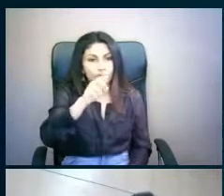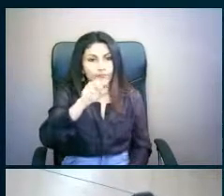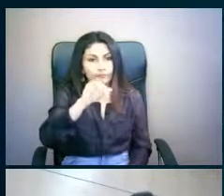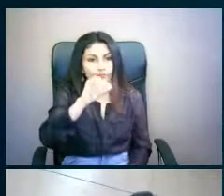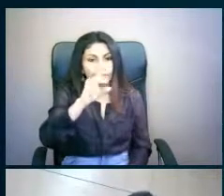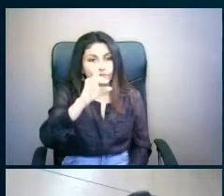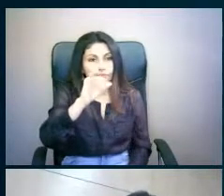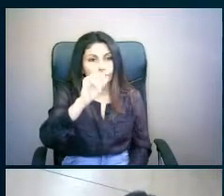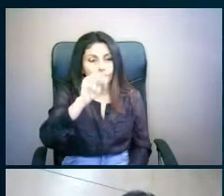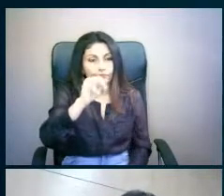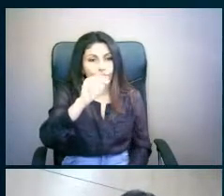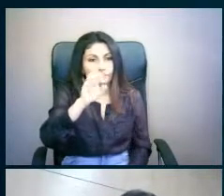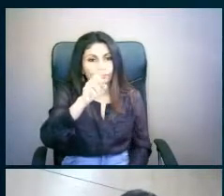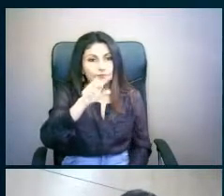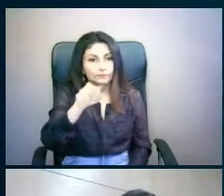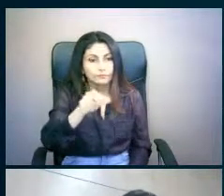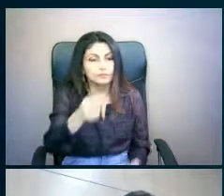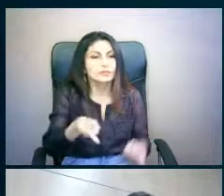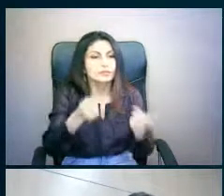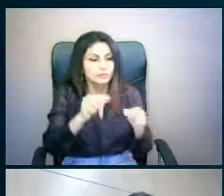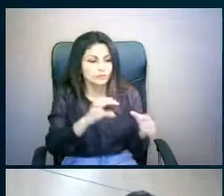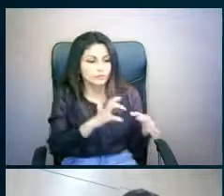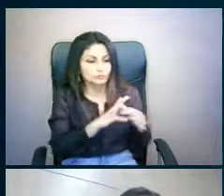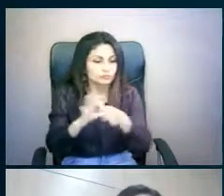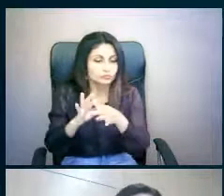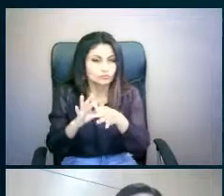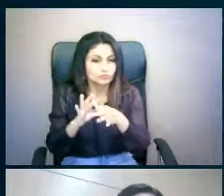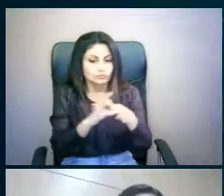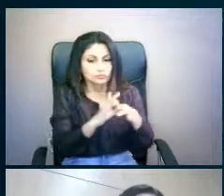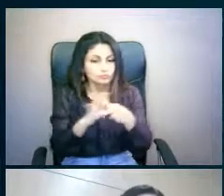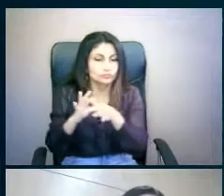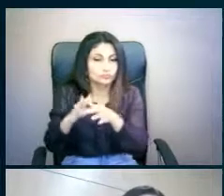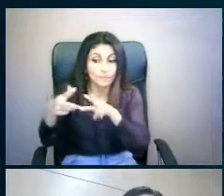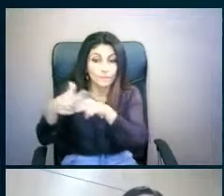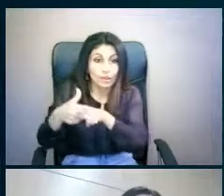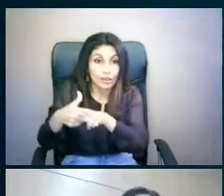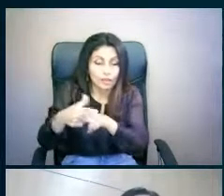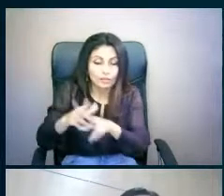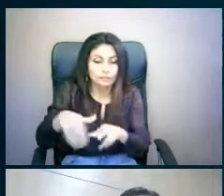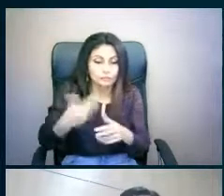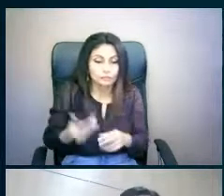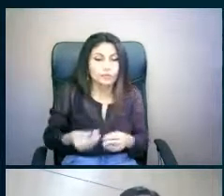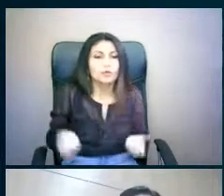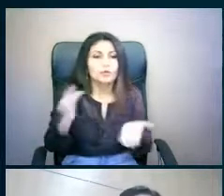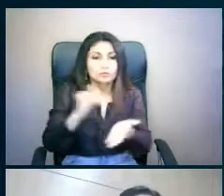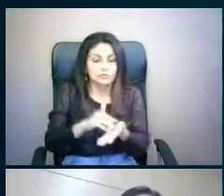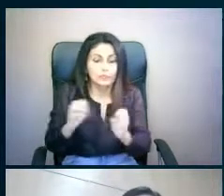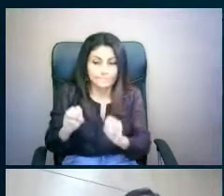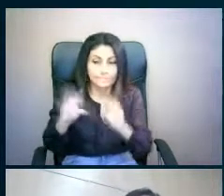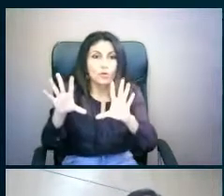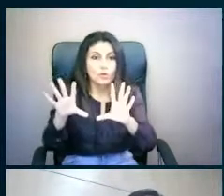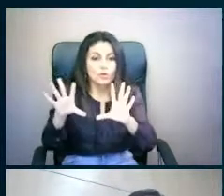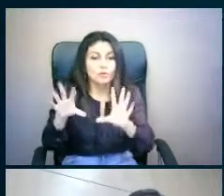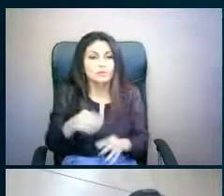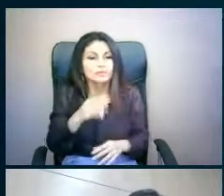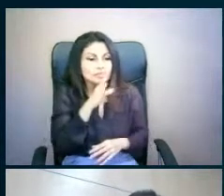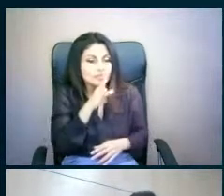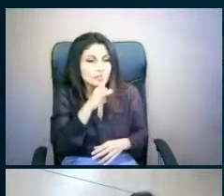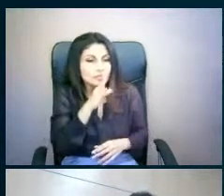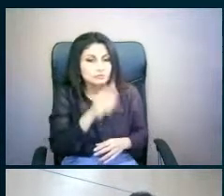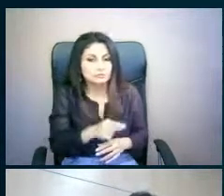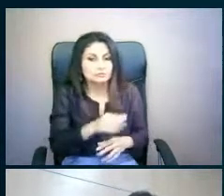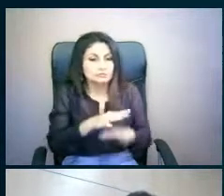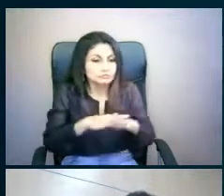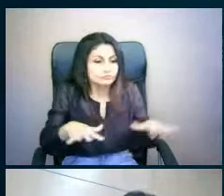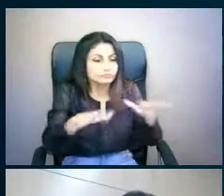reposiciones asociadas a esa interrupción. También se ve el elemento que operó y el circuito